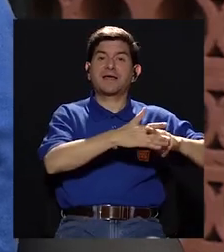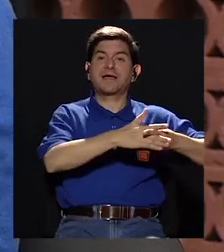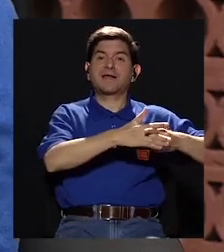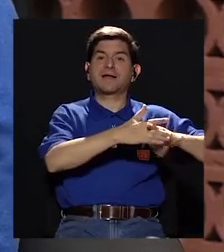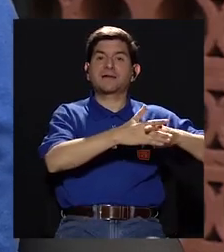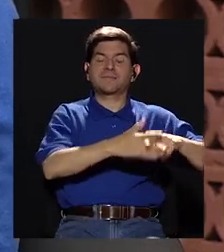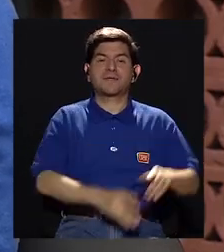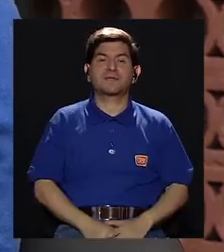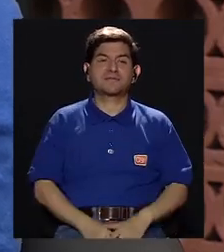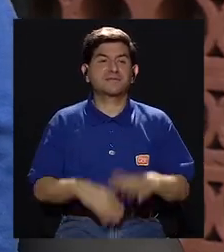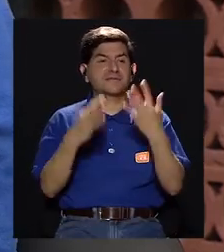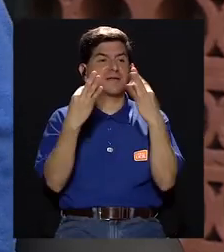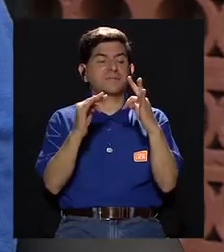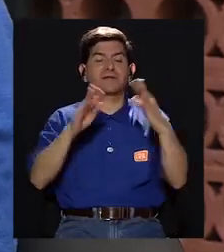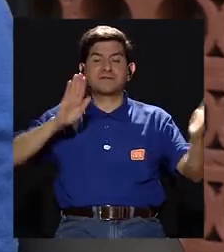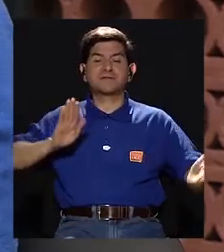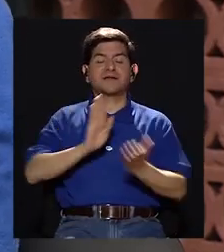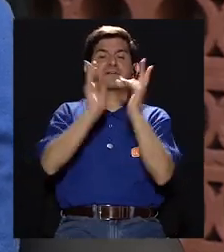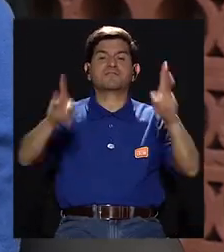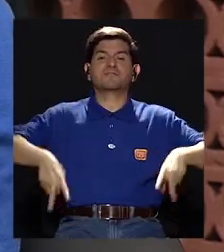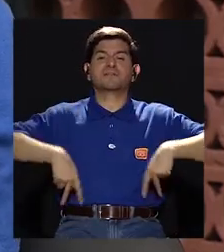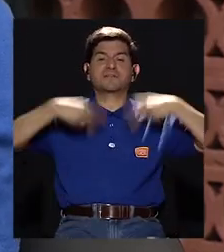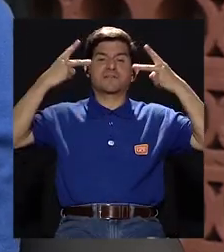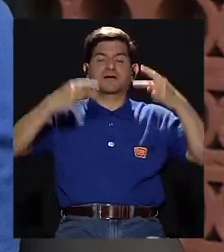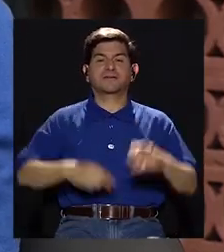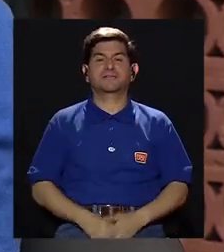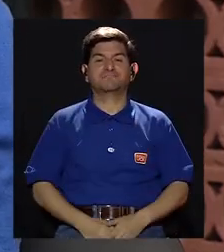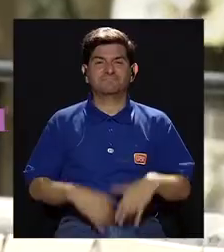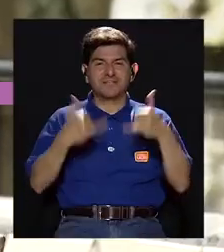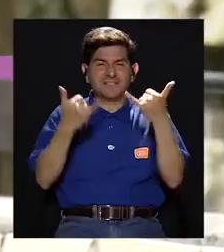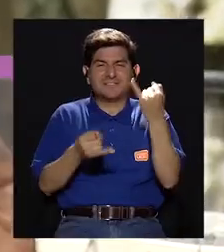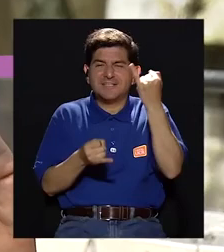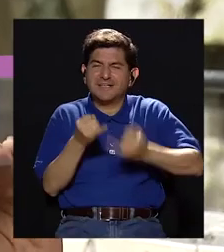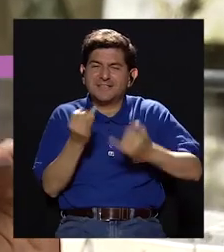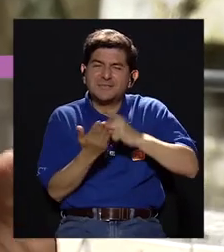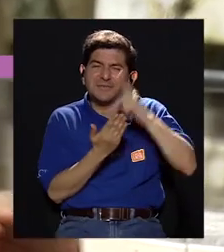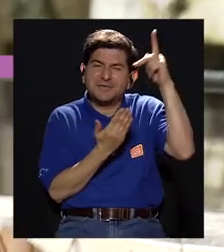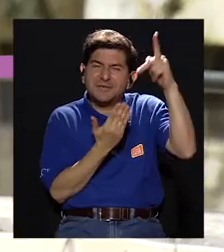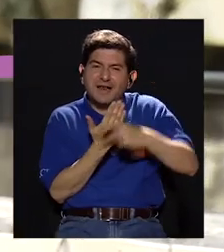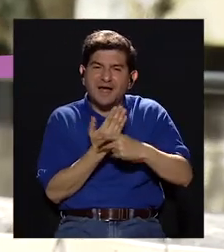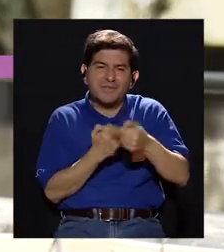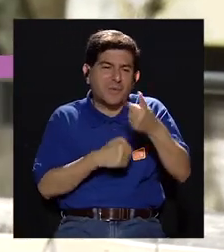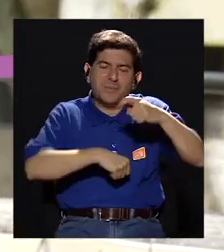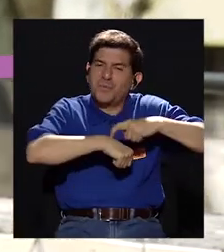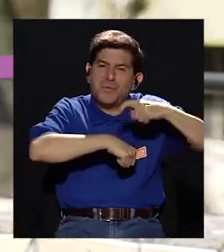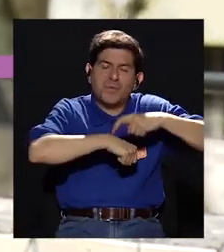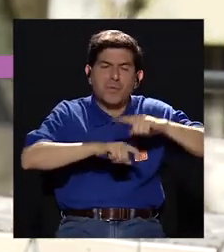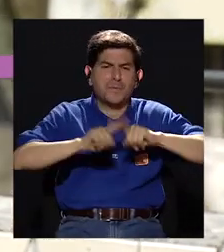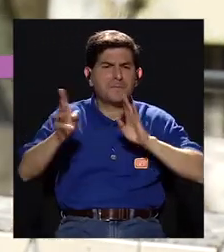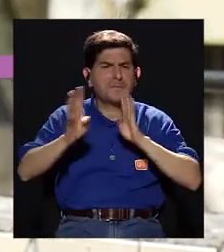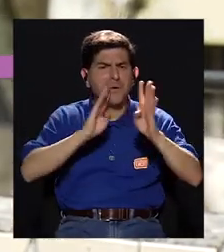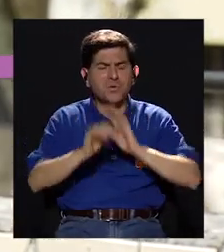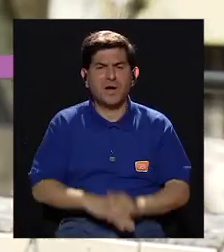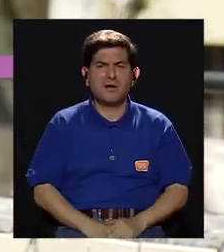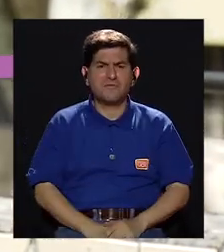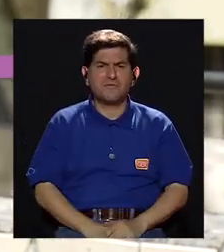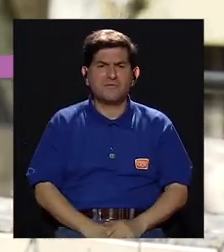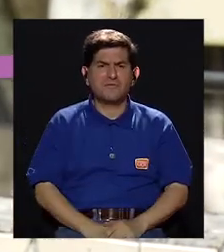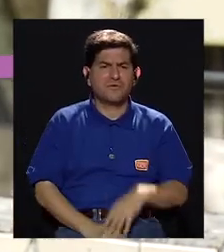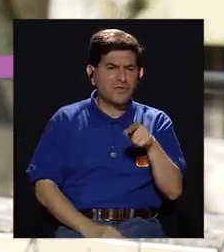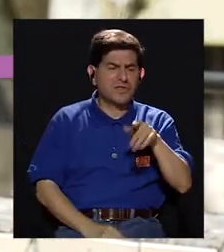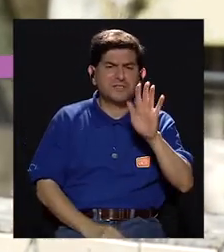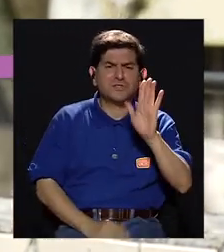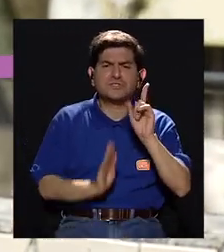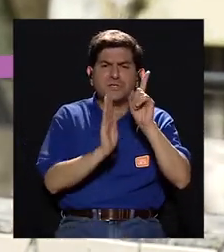para pues poder enfrentar la vida. Ya tenemos que casi cerrar el programa, nos queda muy poquitito, pero háblanos de estos